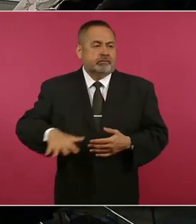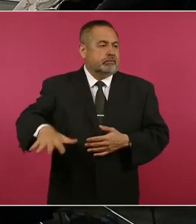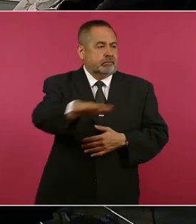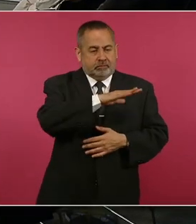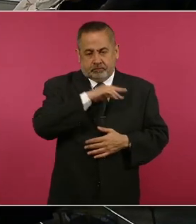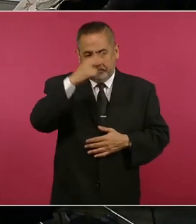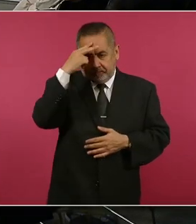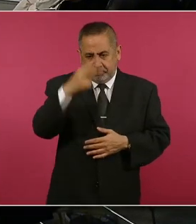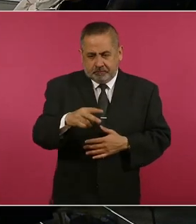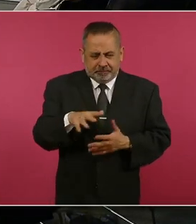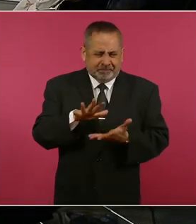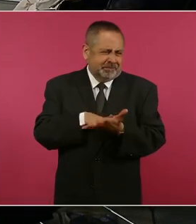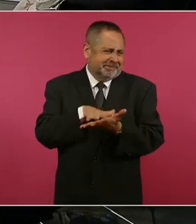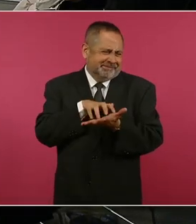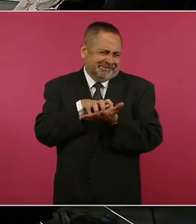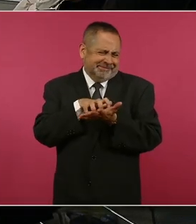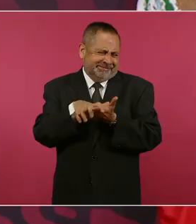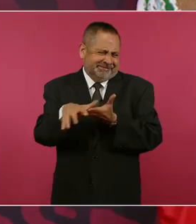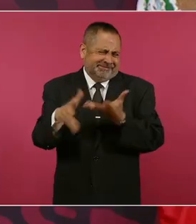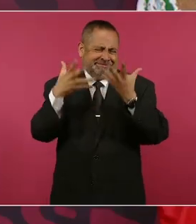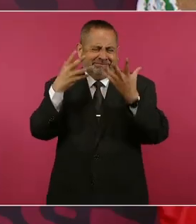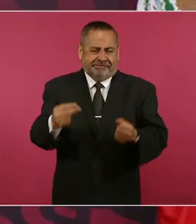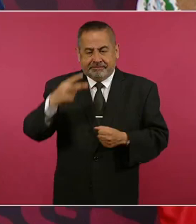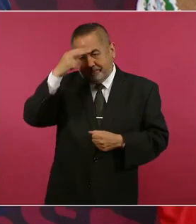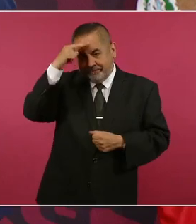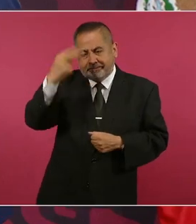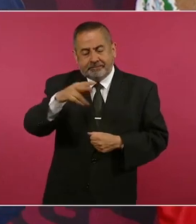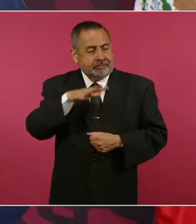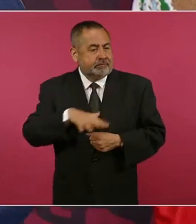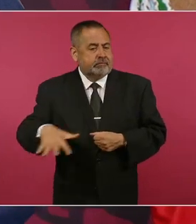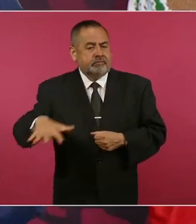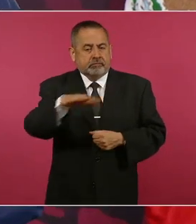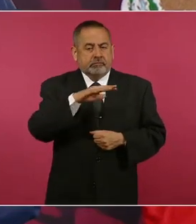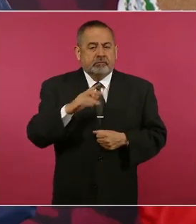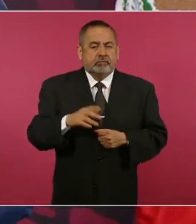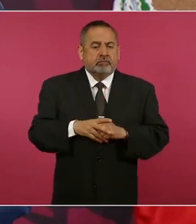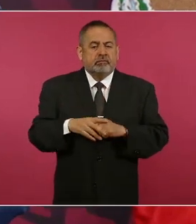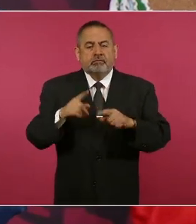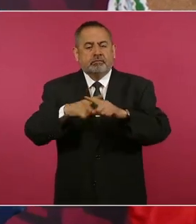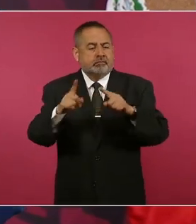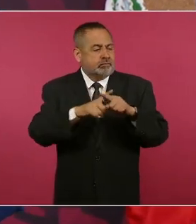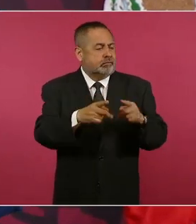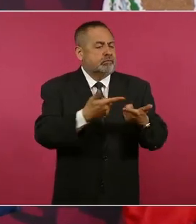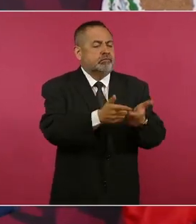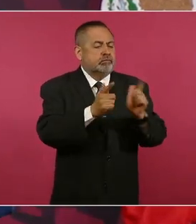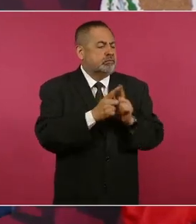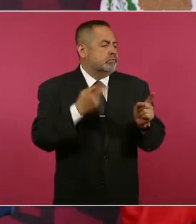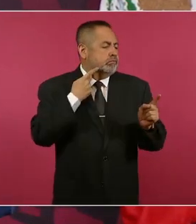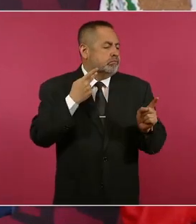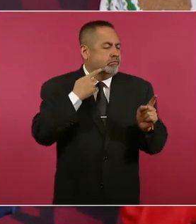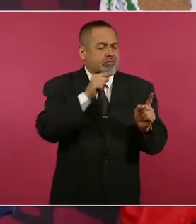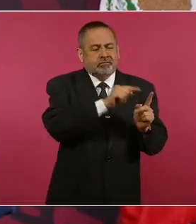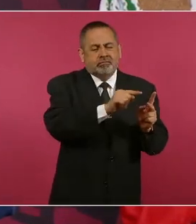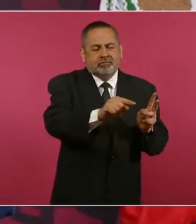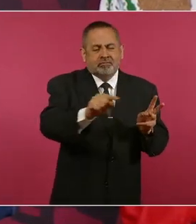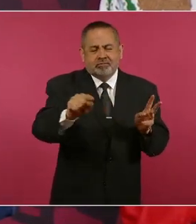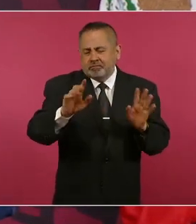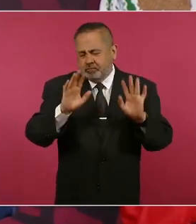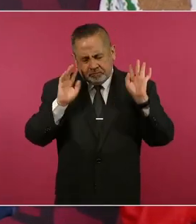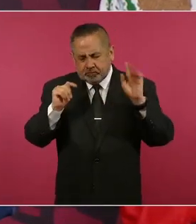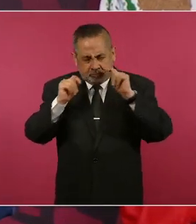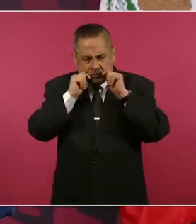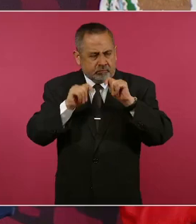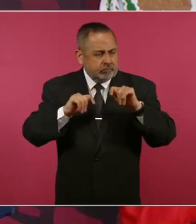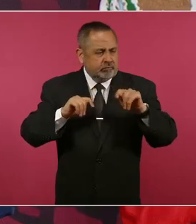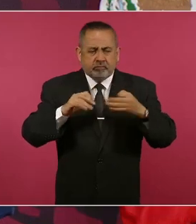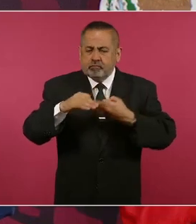mexicanos, a la inmensa mayoría de los mexicanos, de todas las organizaciones políticas, de